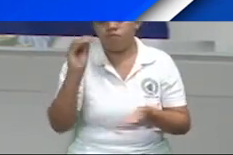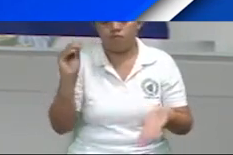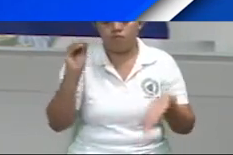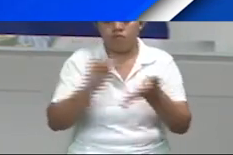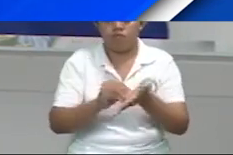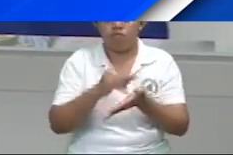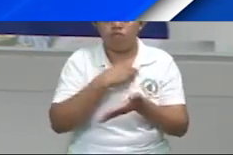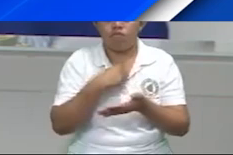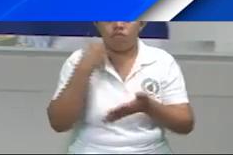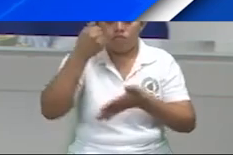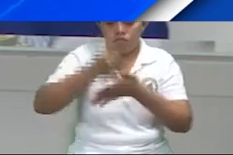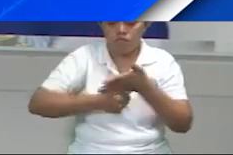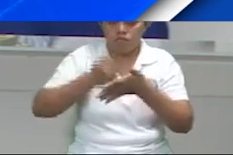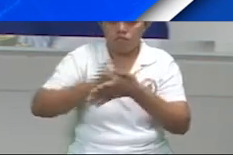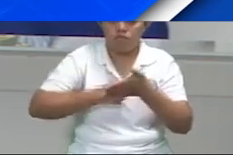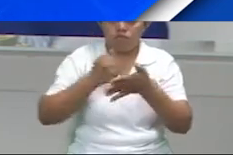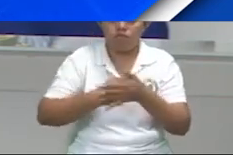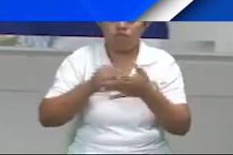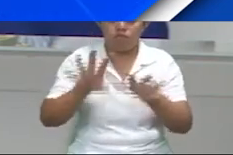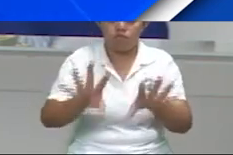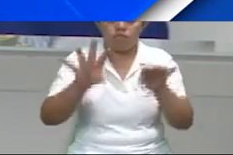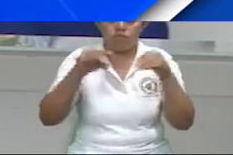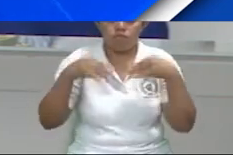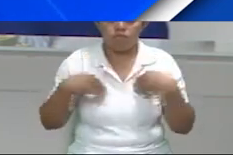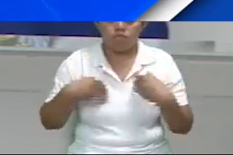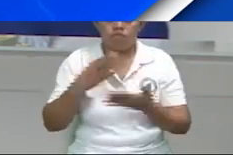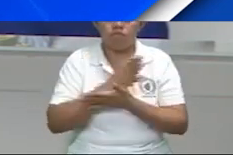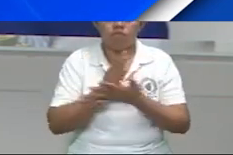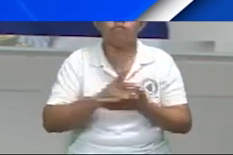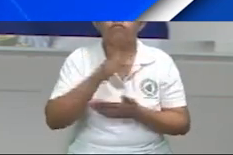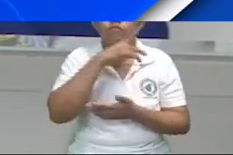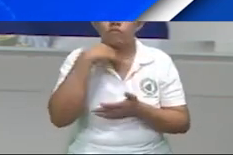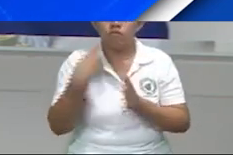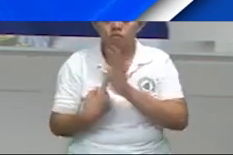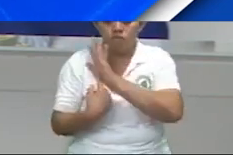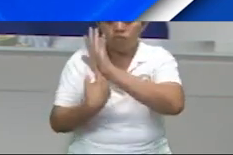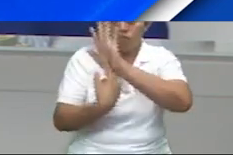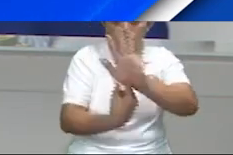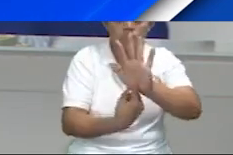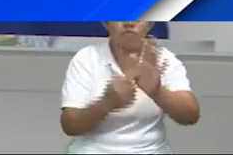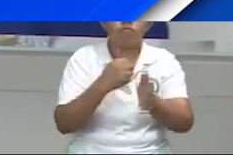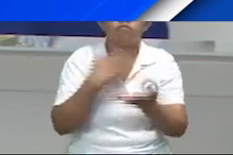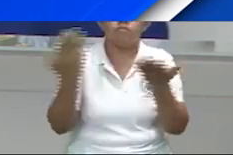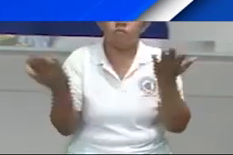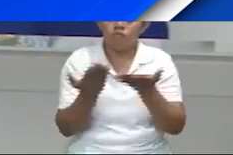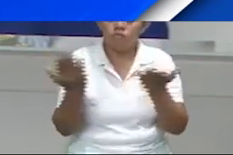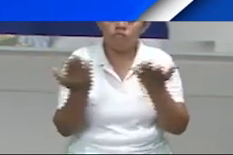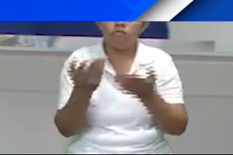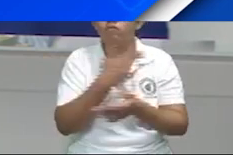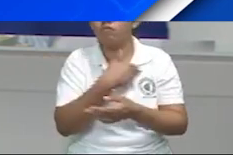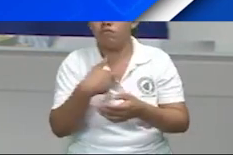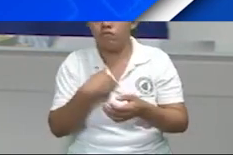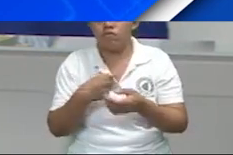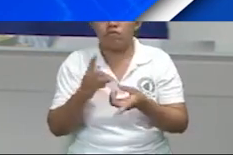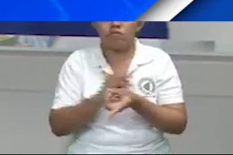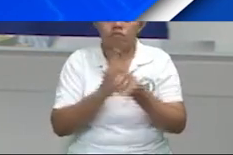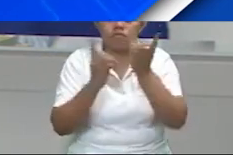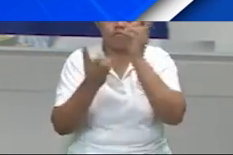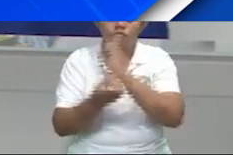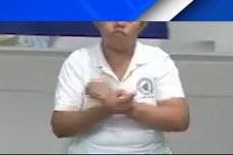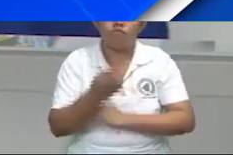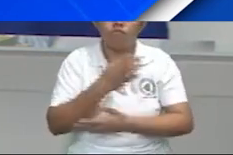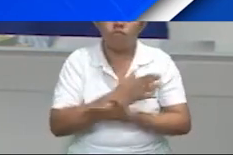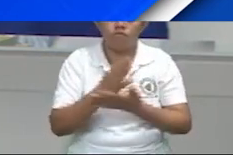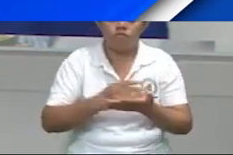profundizaron los esfuerzos de recuperación haciendo incapé en cuanto a cuestiones transversales